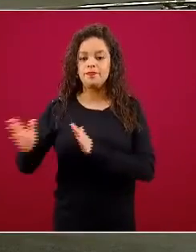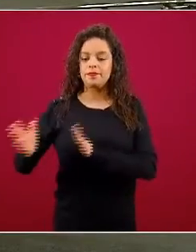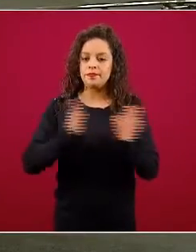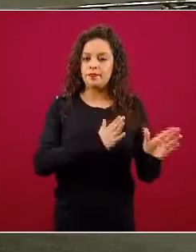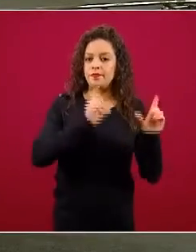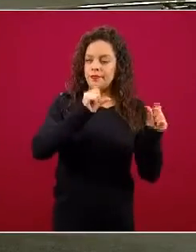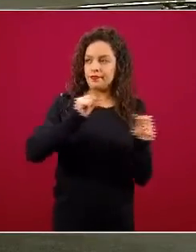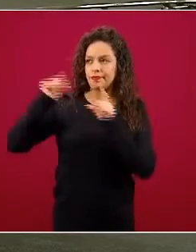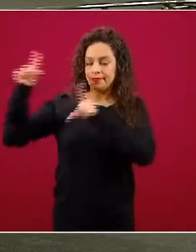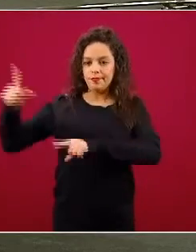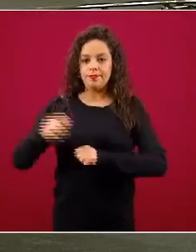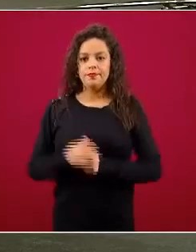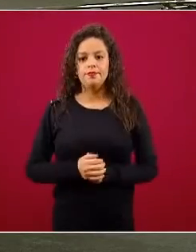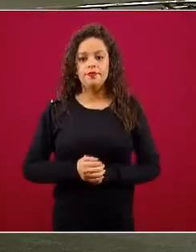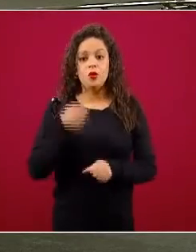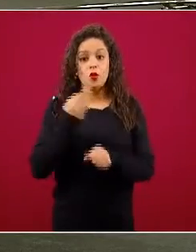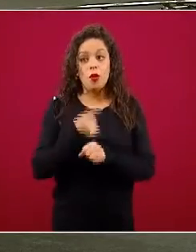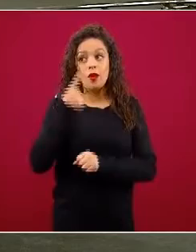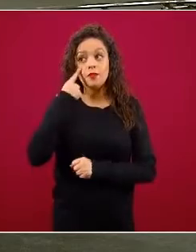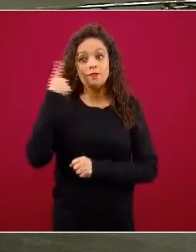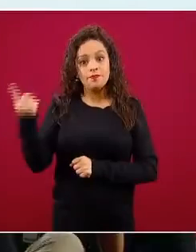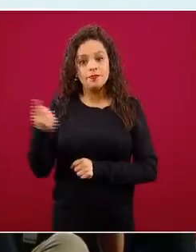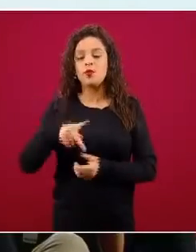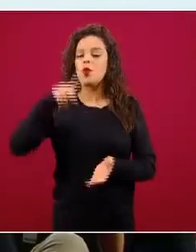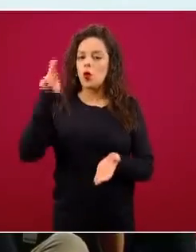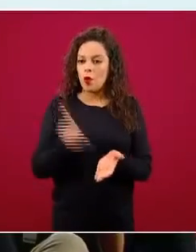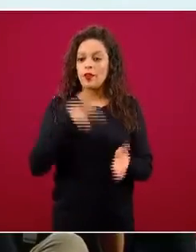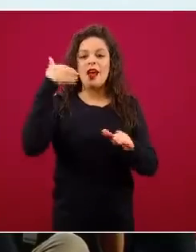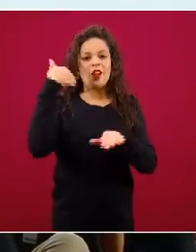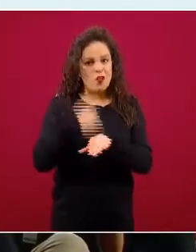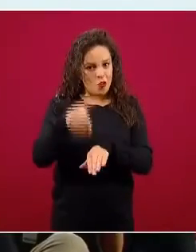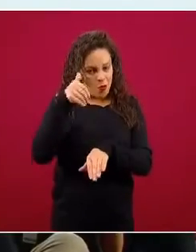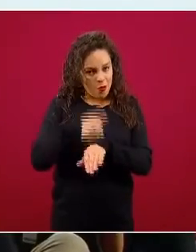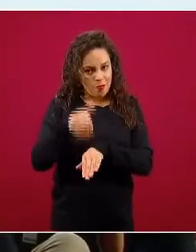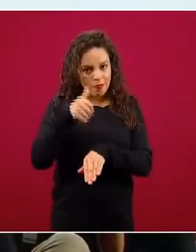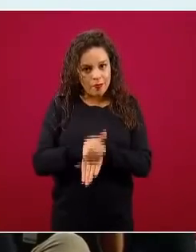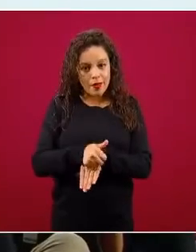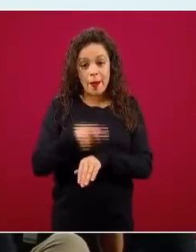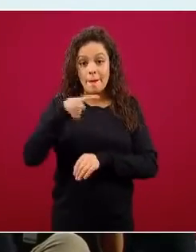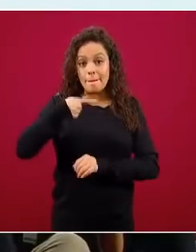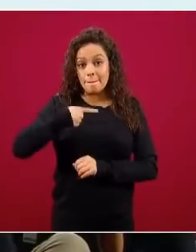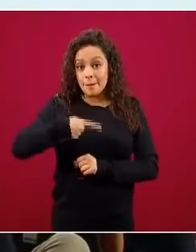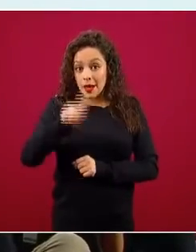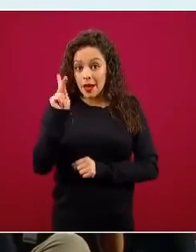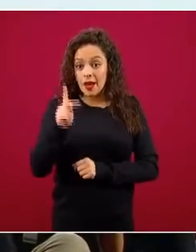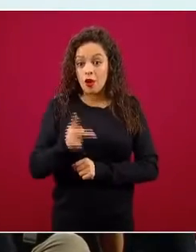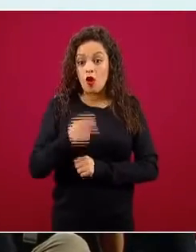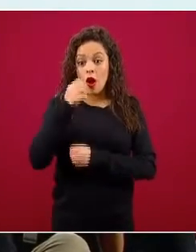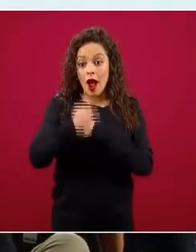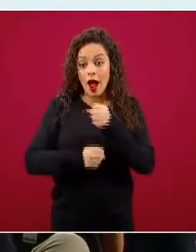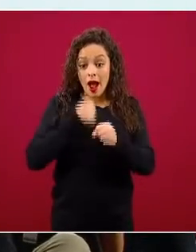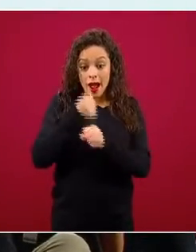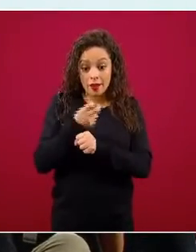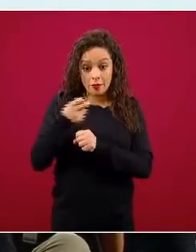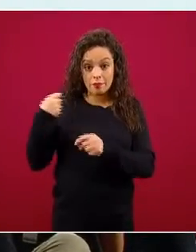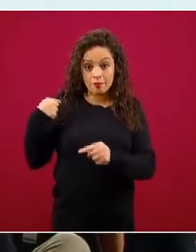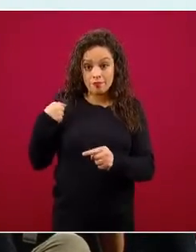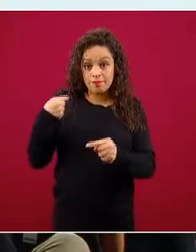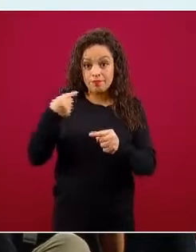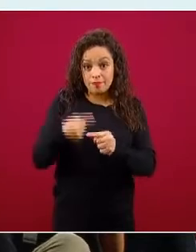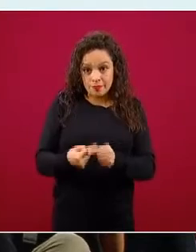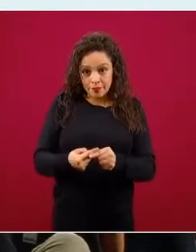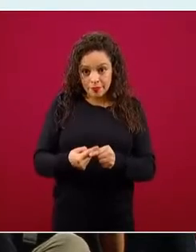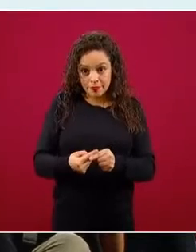Ahora vamos a concentrarnos para ver números nuevamente, pero solamente de lo que va del año y compararlo con una